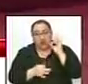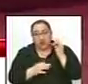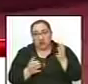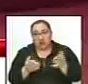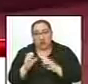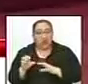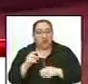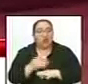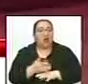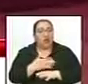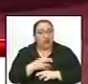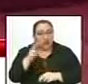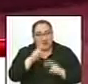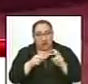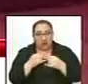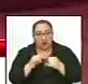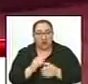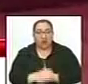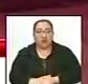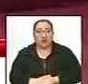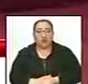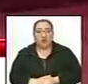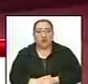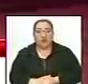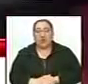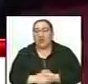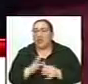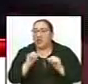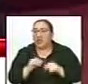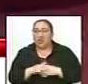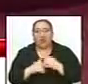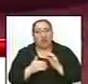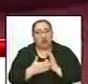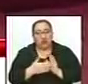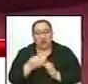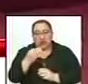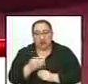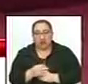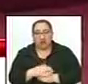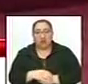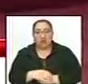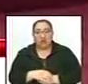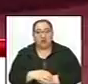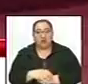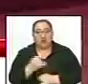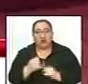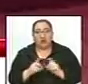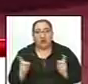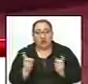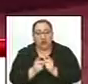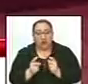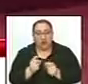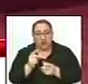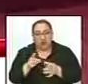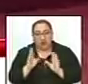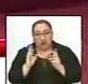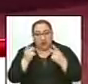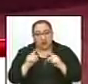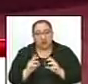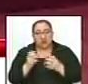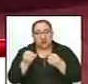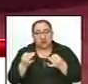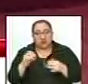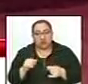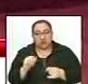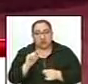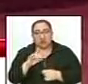deben haber evaluado los informes, queda absolutamente demostrado que las conclusiones, y por eso es la decisión mayoritaria